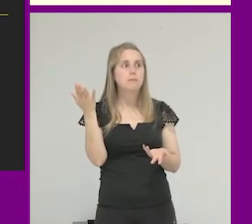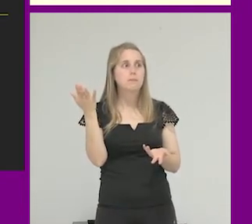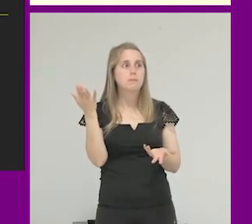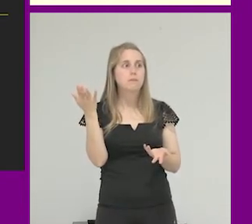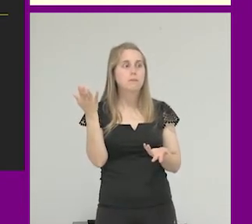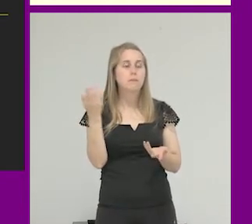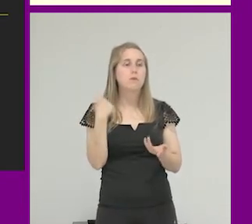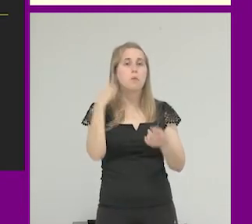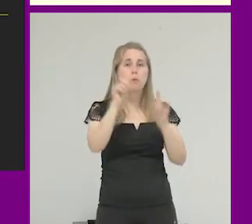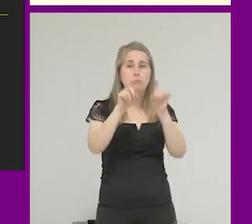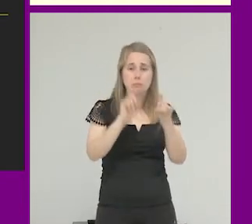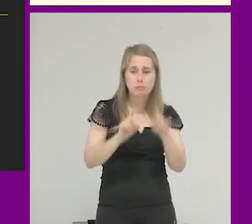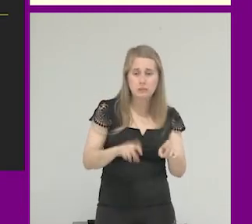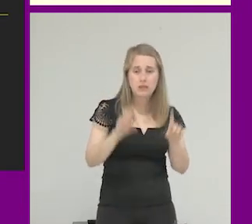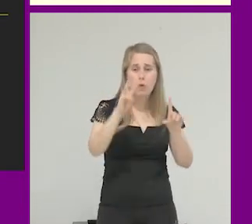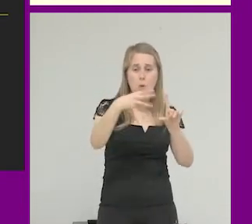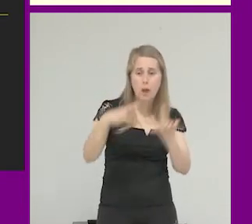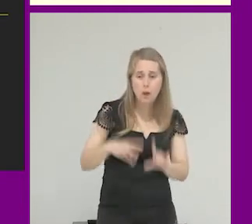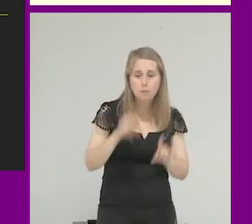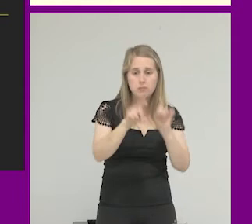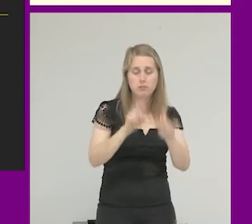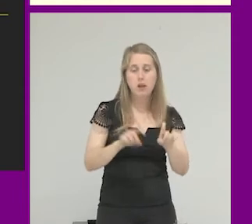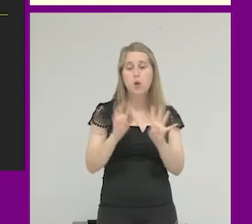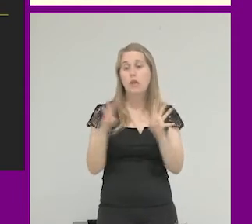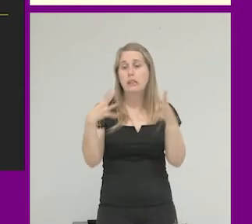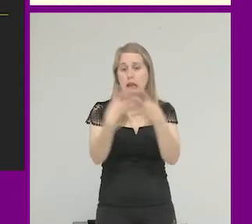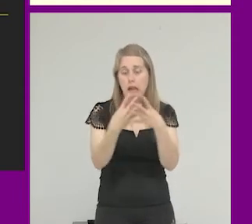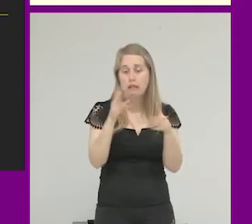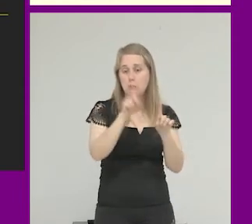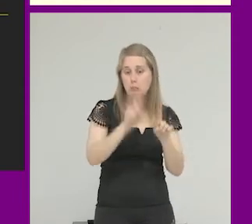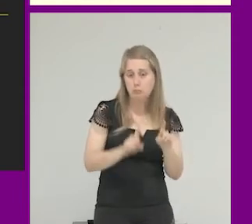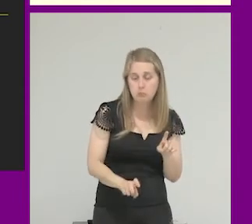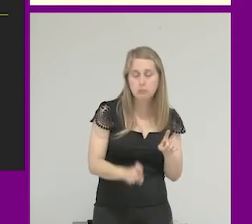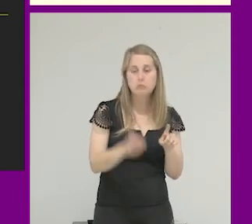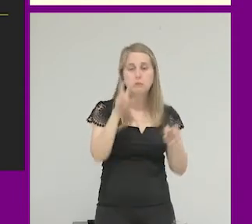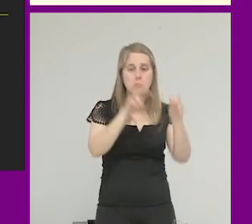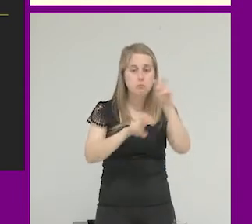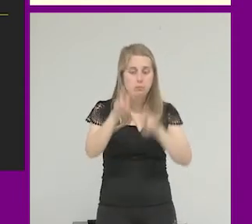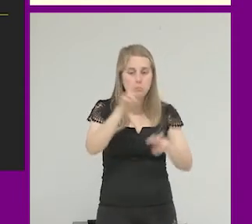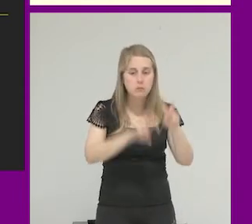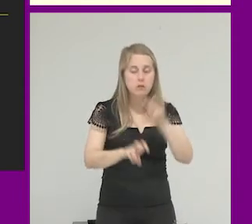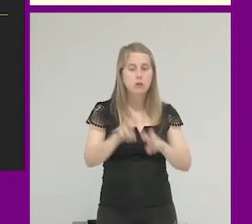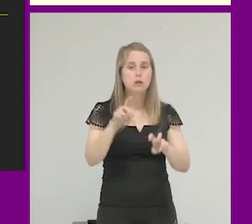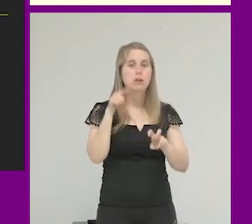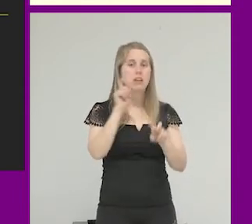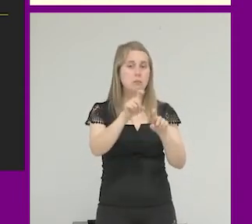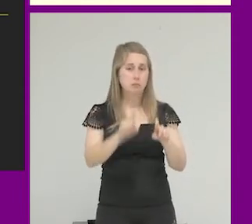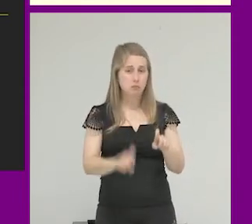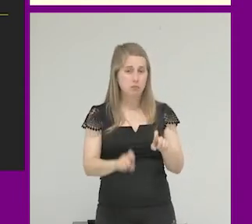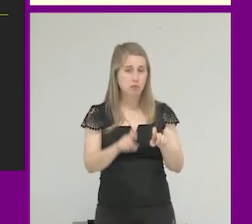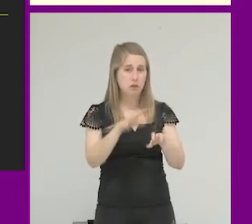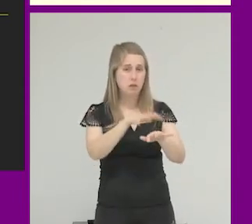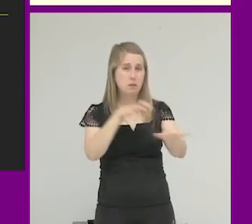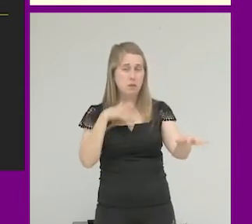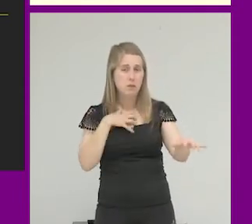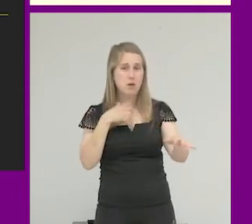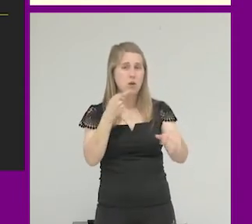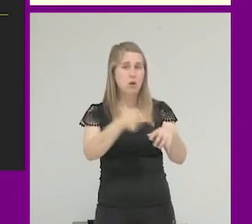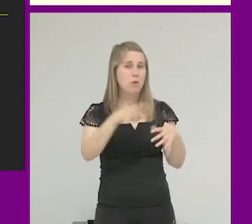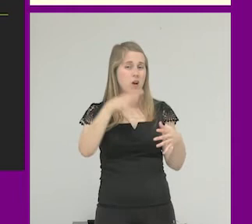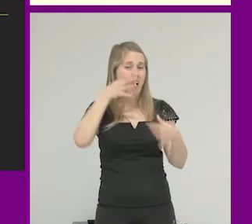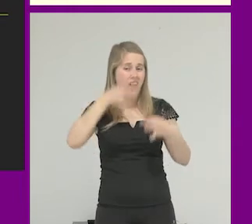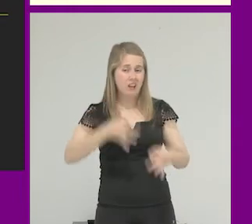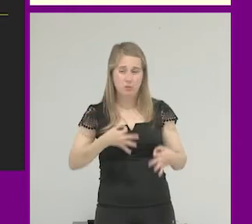begiratzen esteketan eta gehienak ziren interneten bidez jarritakoak, eta estek asko zeuden edo